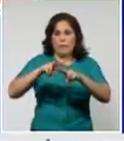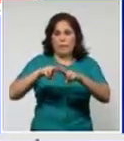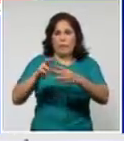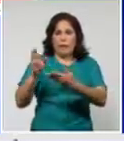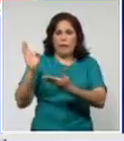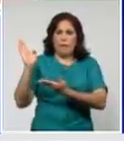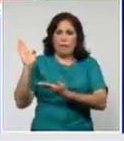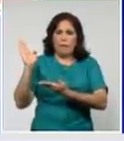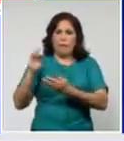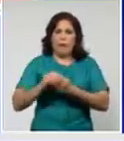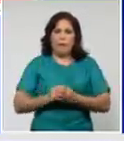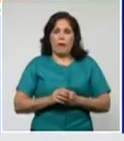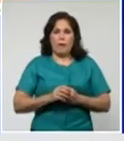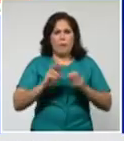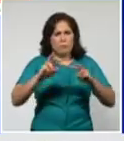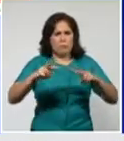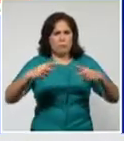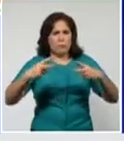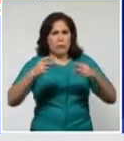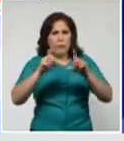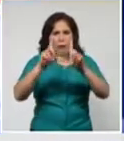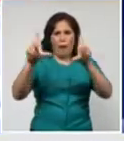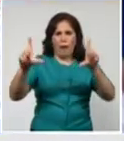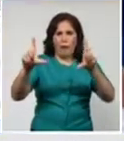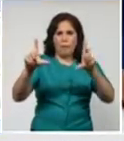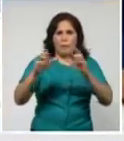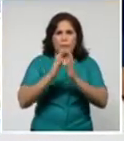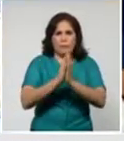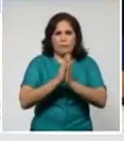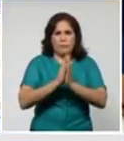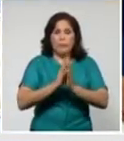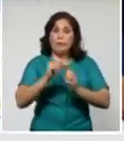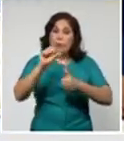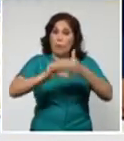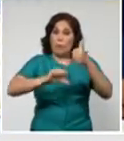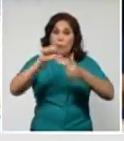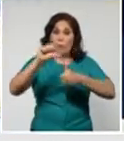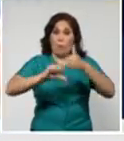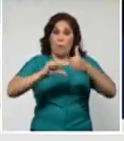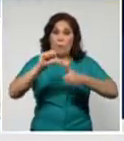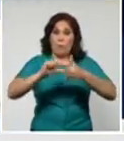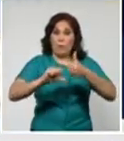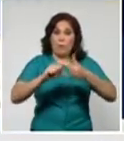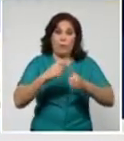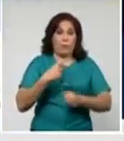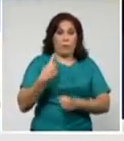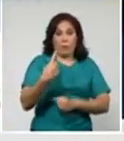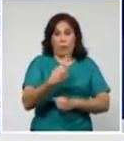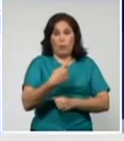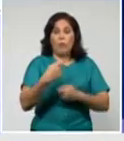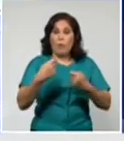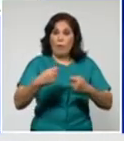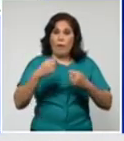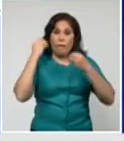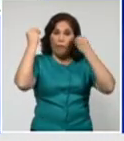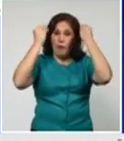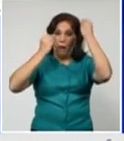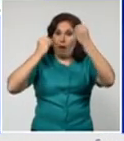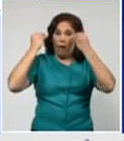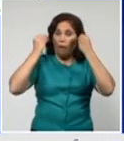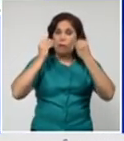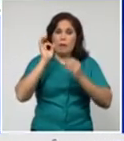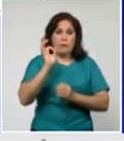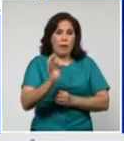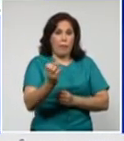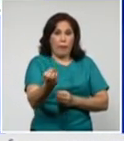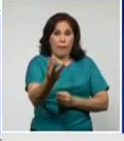La próxima, Lilian. Aunque este es el comportamiento y donde quiera que aparece